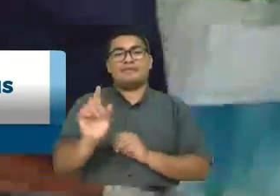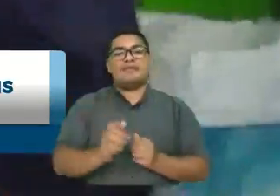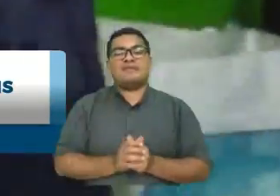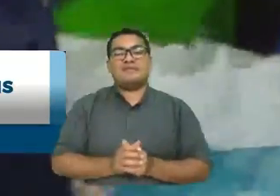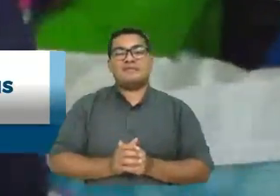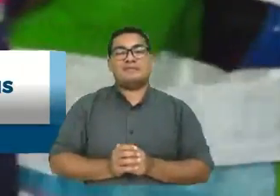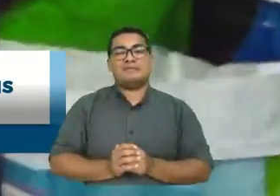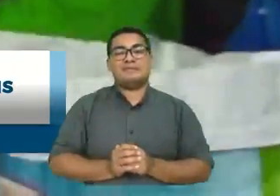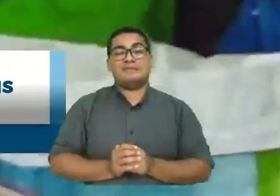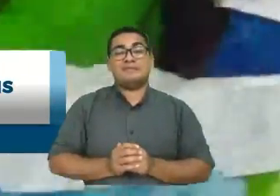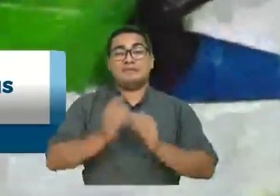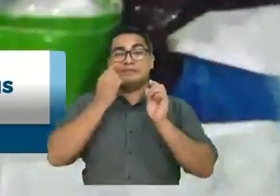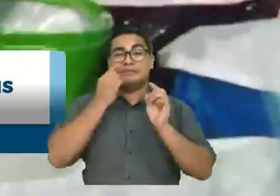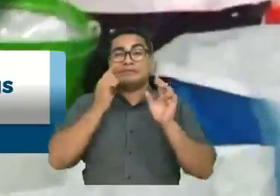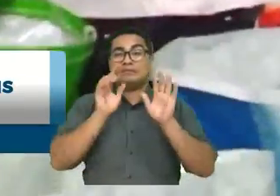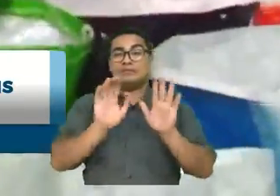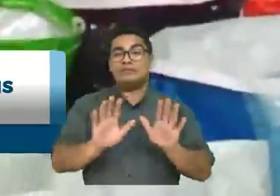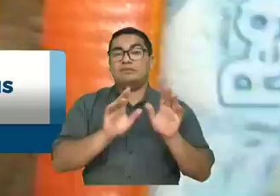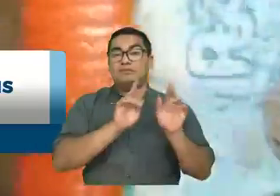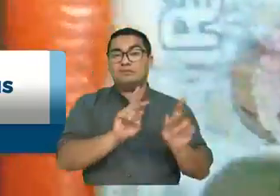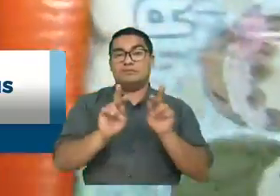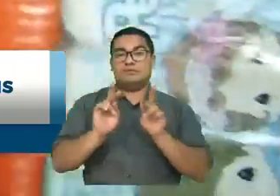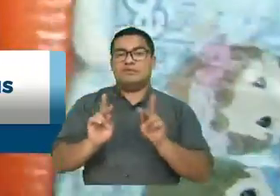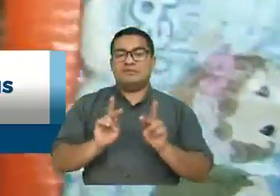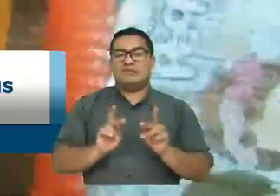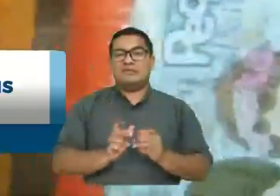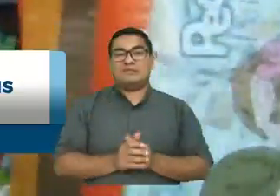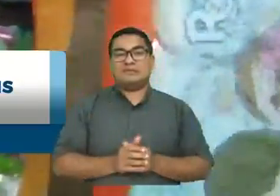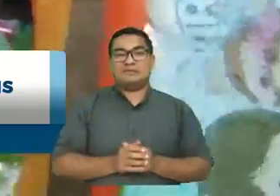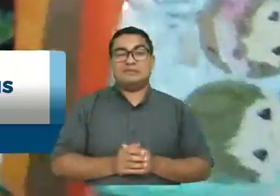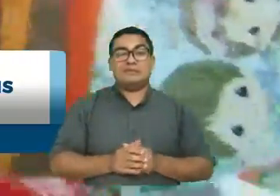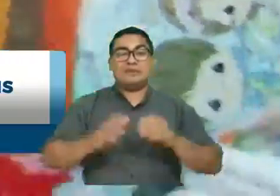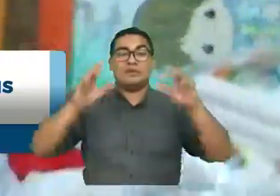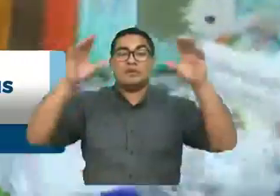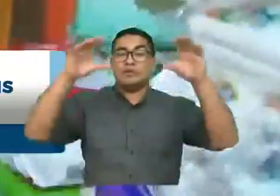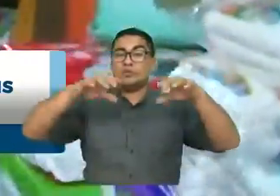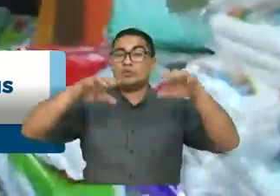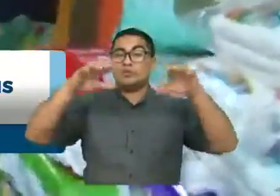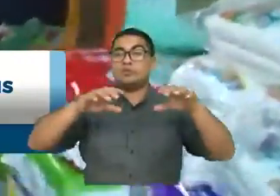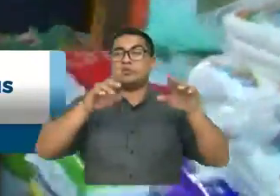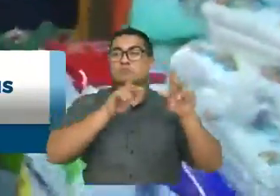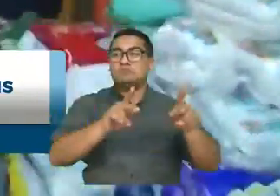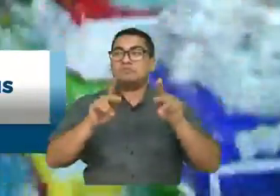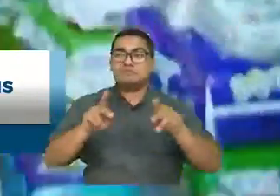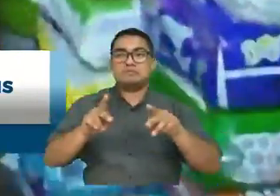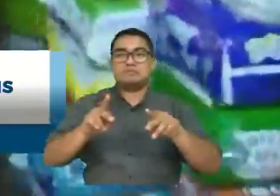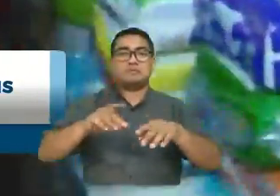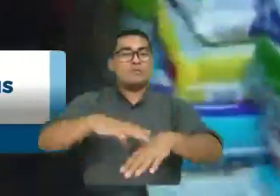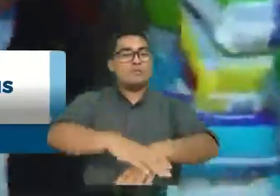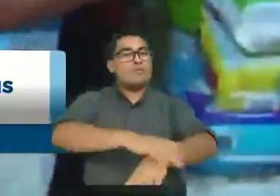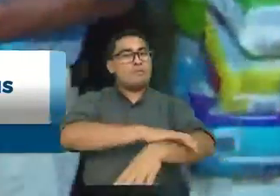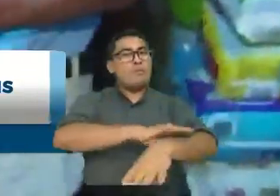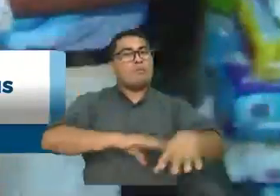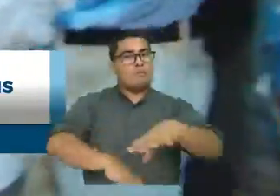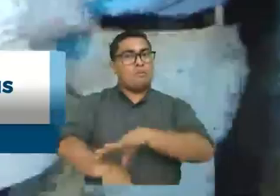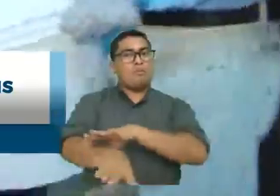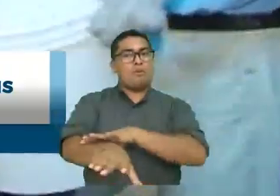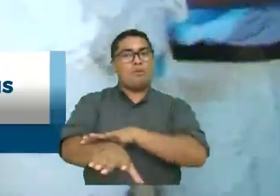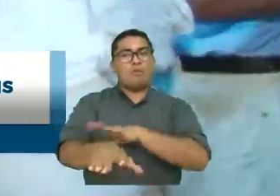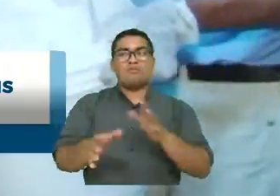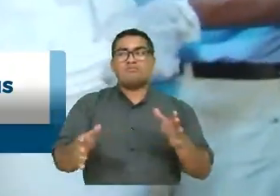otra parte, que es la prevención, de que la gente, si, bueno, cuando llueve, hay gente que anda su botita de hule, anda su